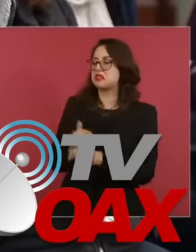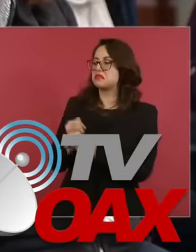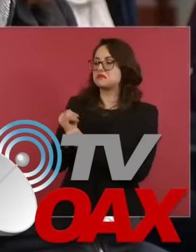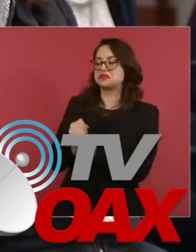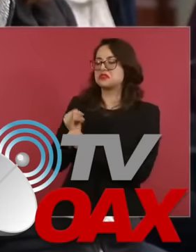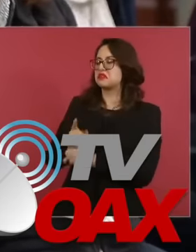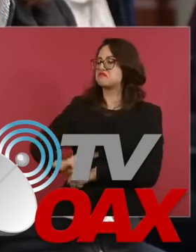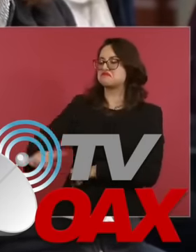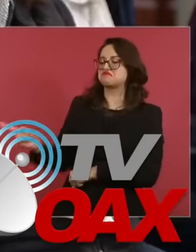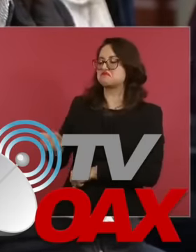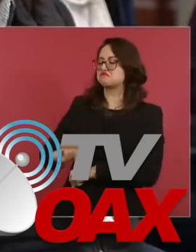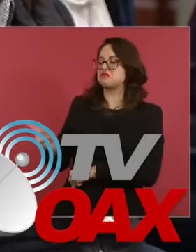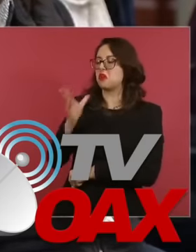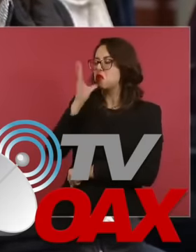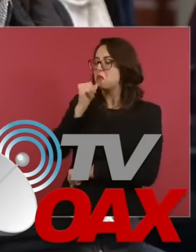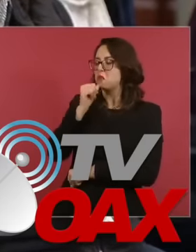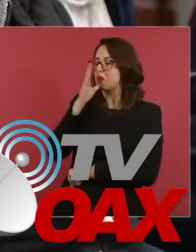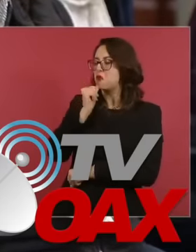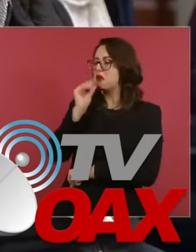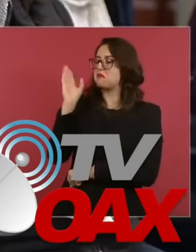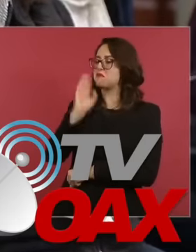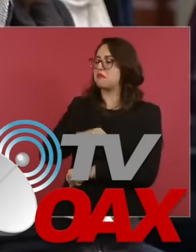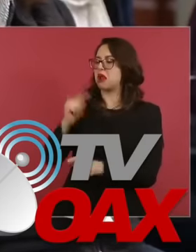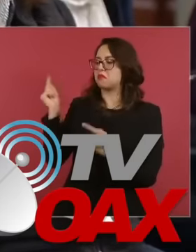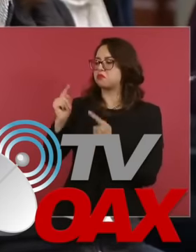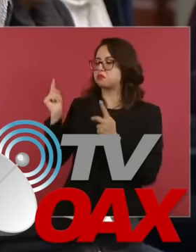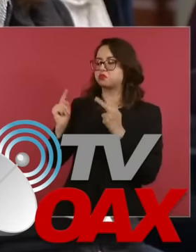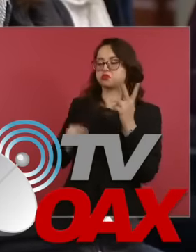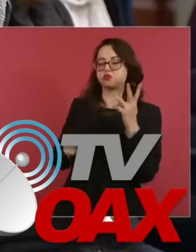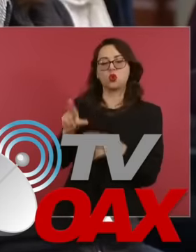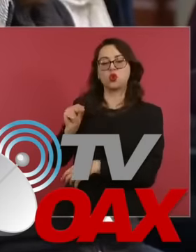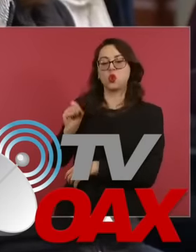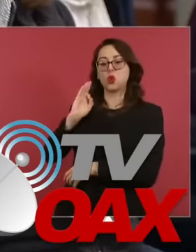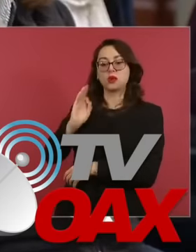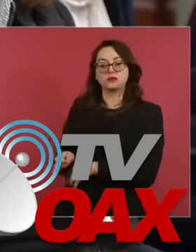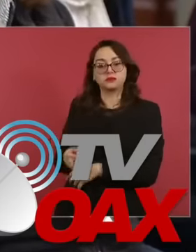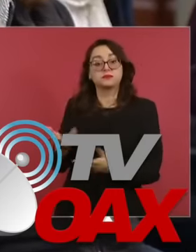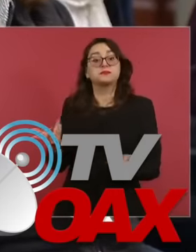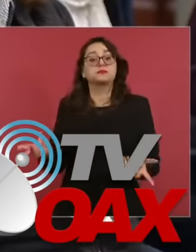hacerlos. Y aparte de eso, muy poco se habla